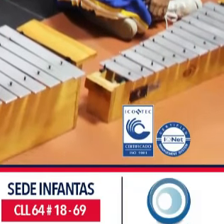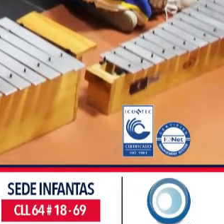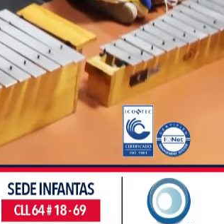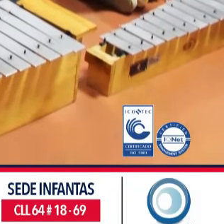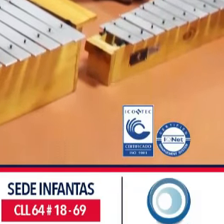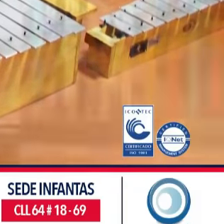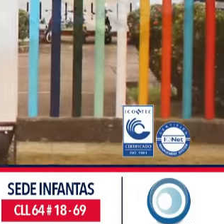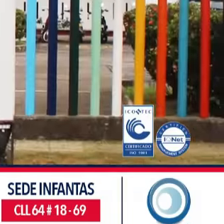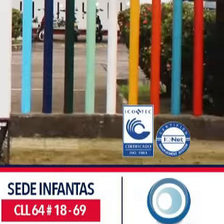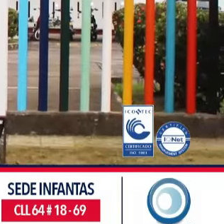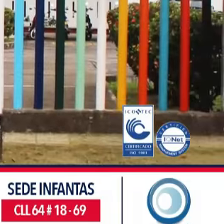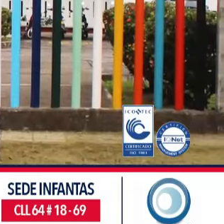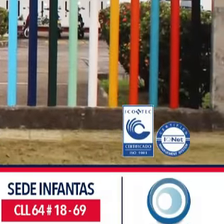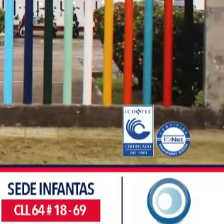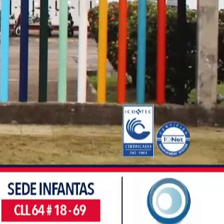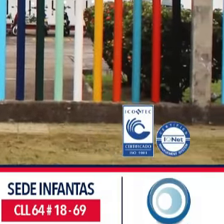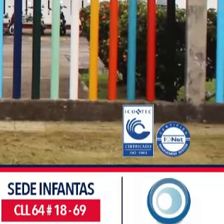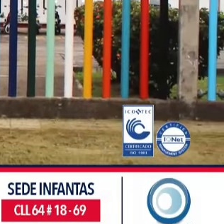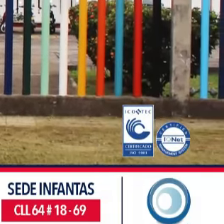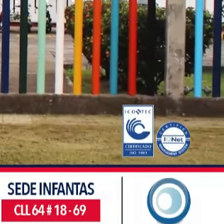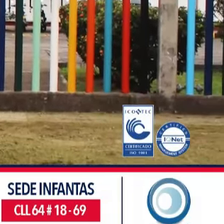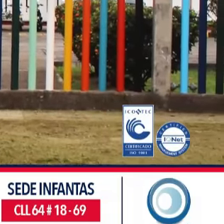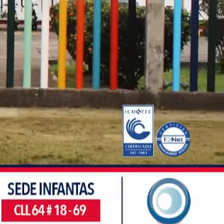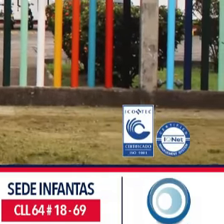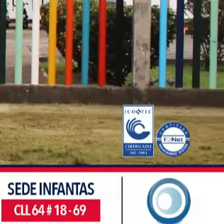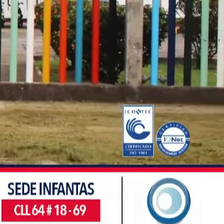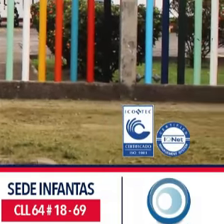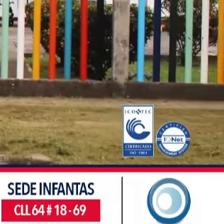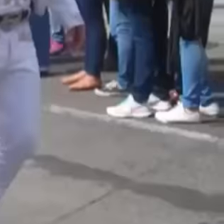Institución Educativa Infantas. Inscripciones abiertas.